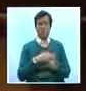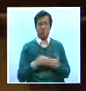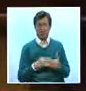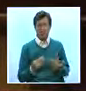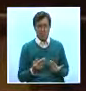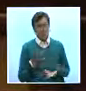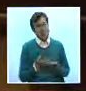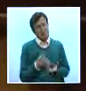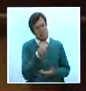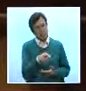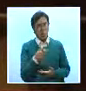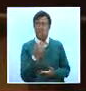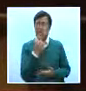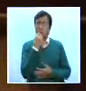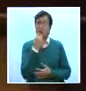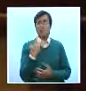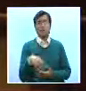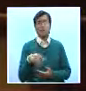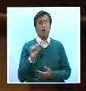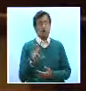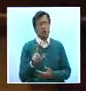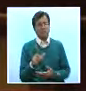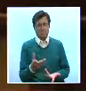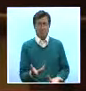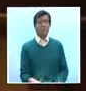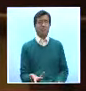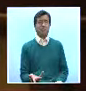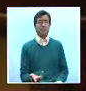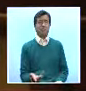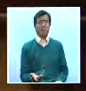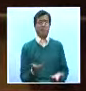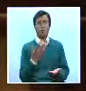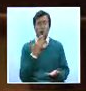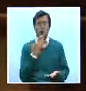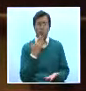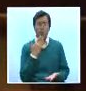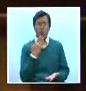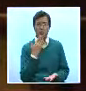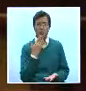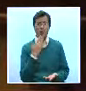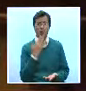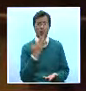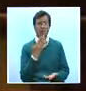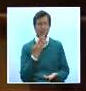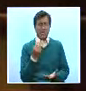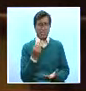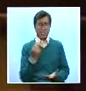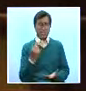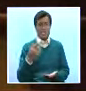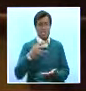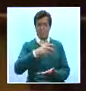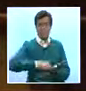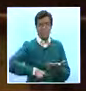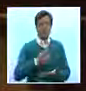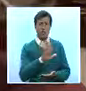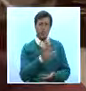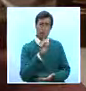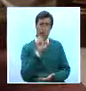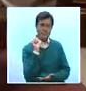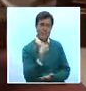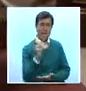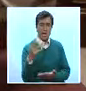persona puede ser significativo ese valor, pero no a la proporción de quitarle las tres cuartas partes de lo que esté heredando. Pero es que ese puede ser